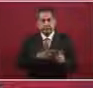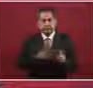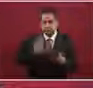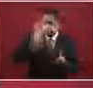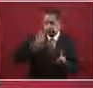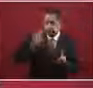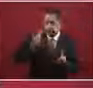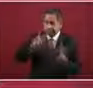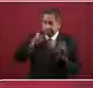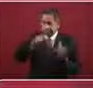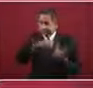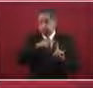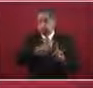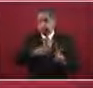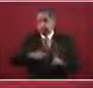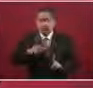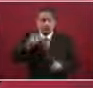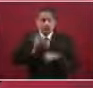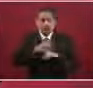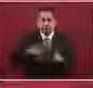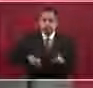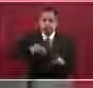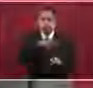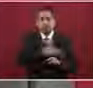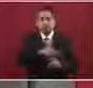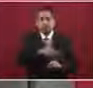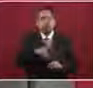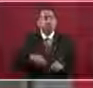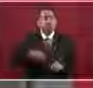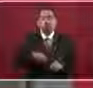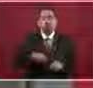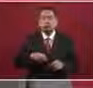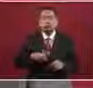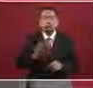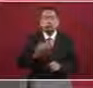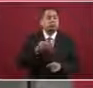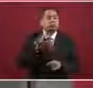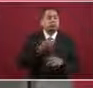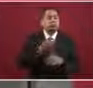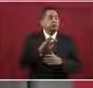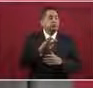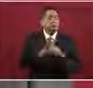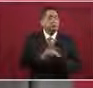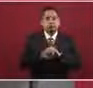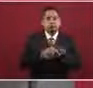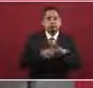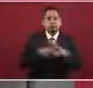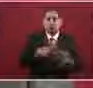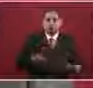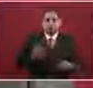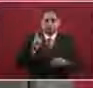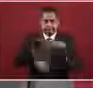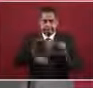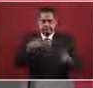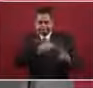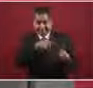presuntamente es responsable de la desaparición de los jóvenes de Ayotzinapa,